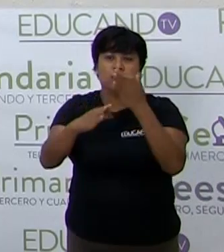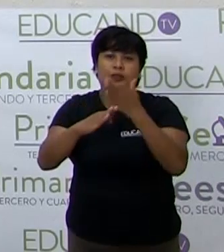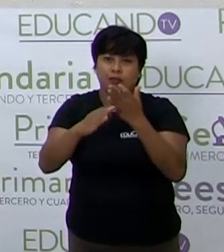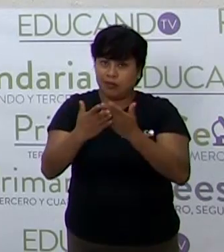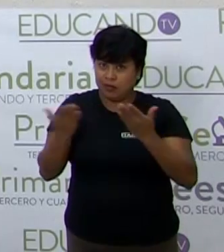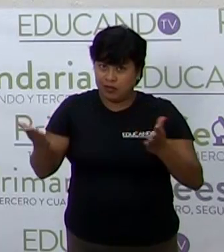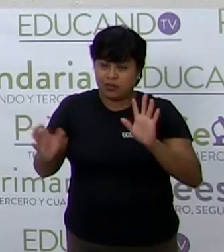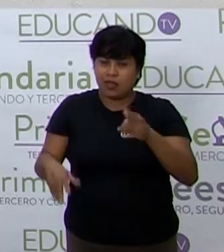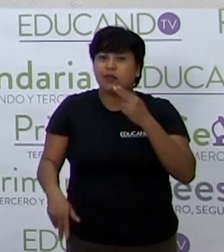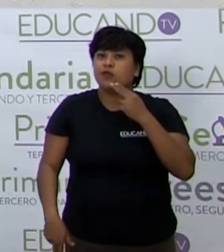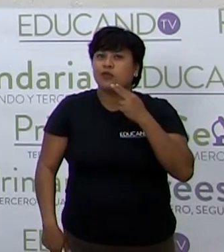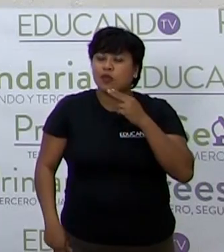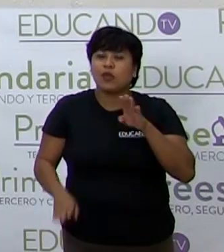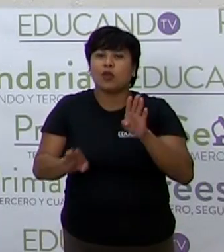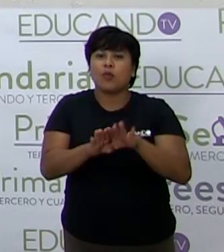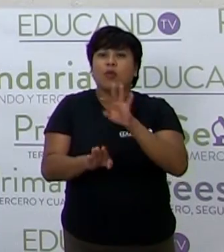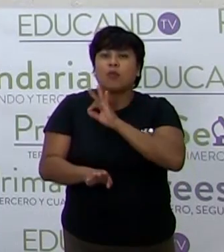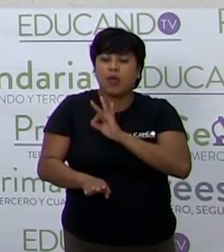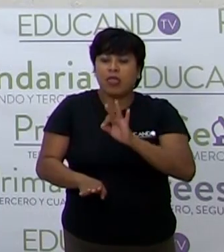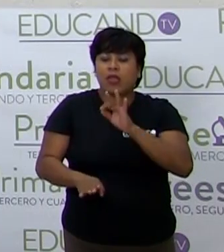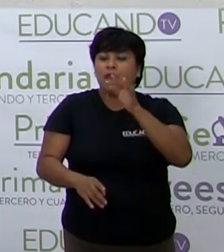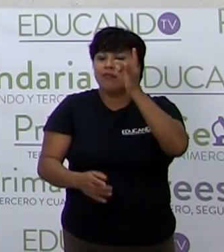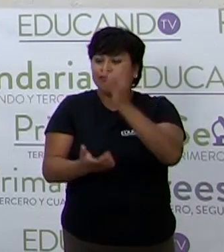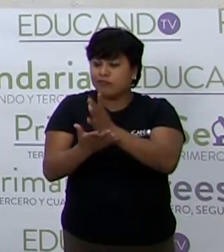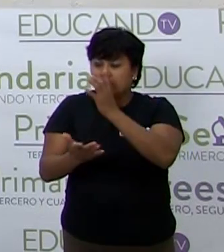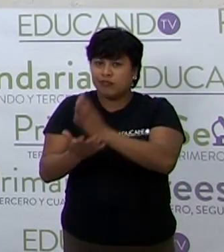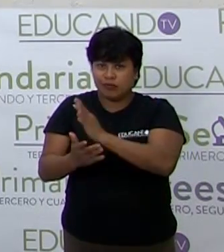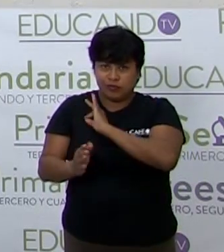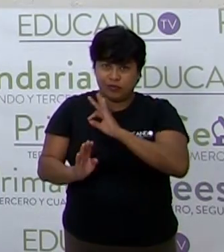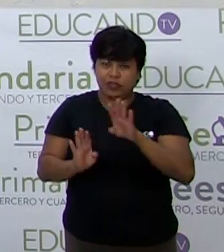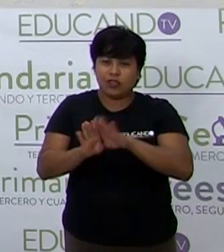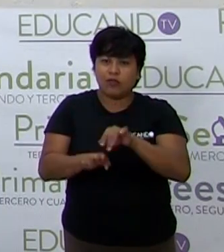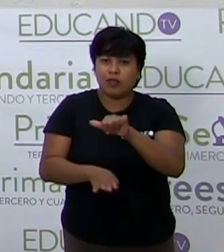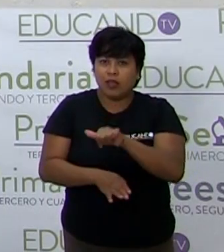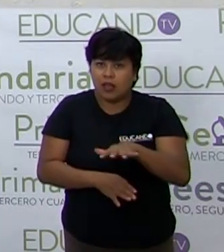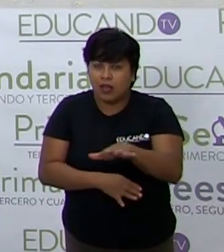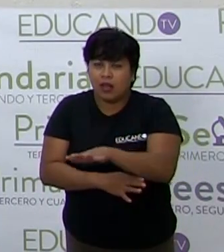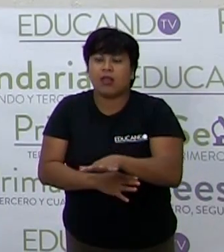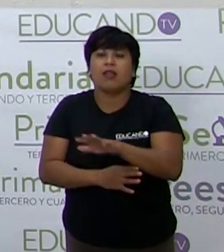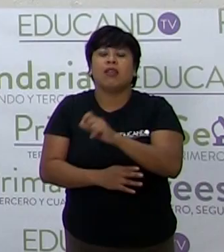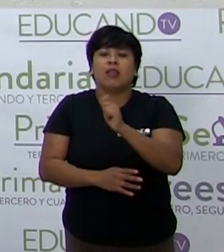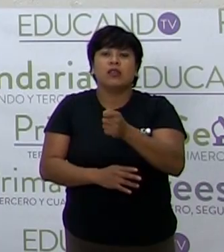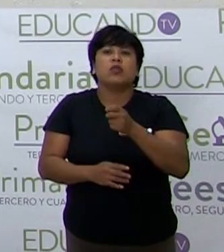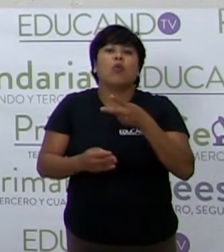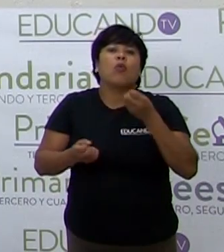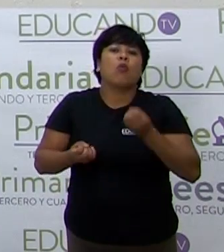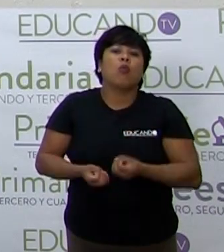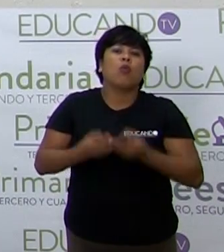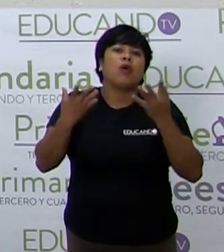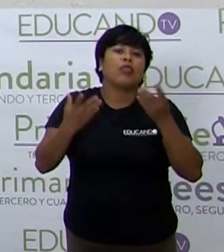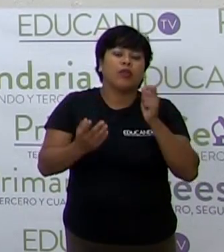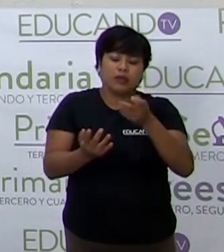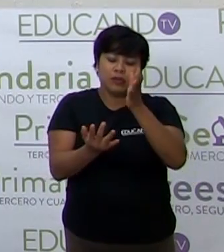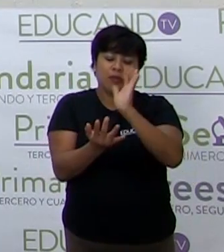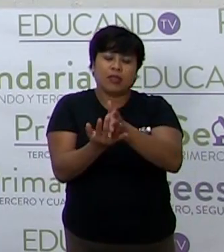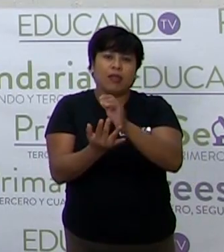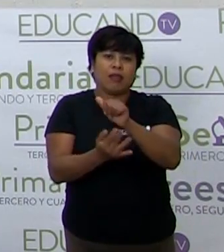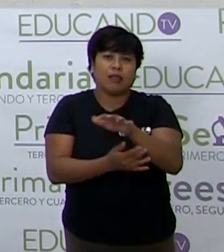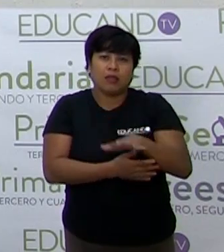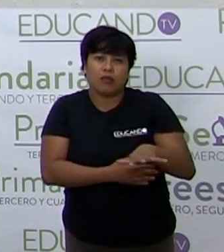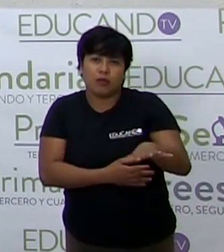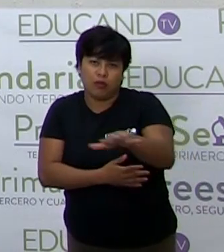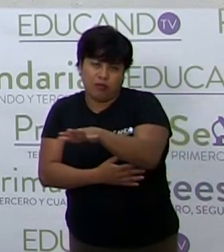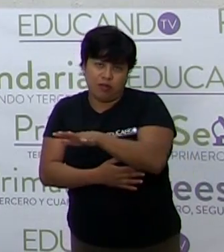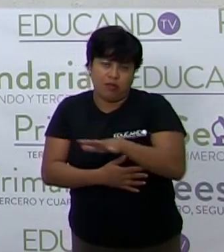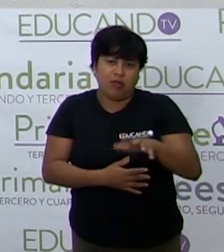ya nos sirvió para identificar esta parte que quería yo llegar, que cuál es el área total